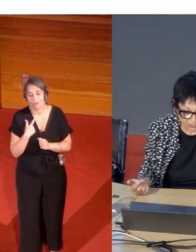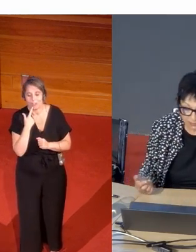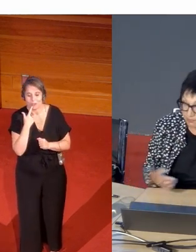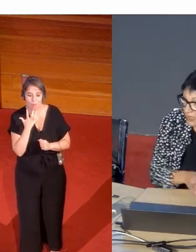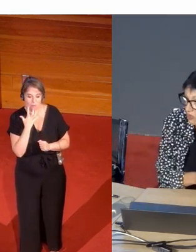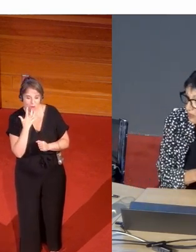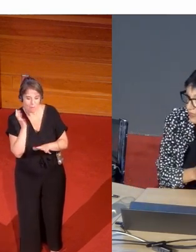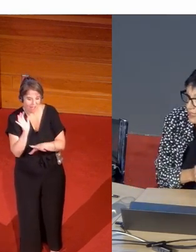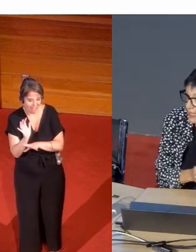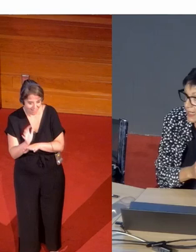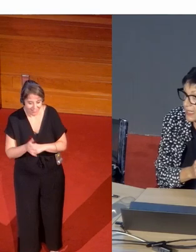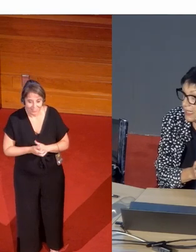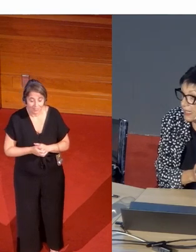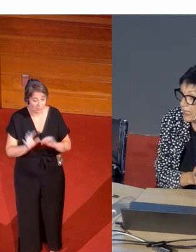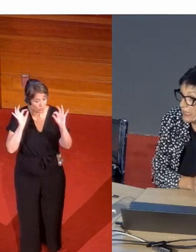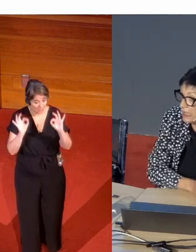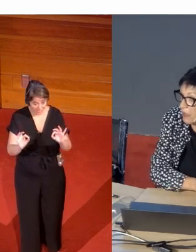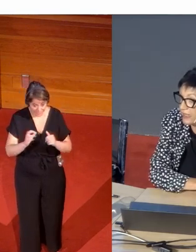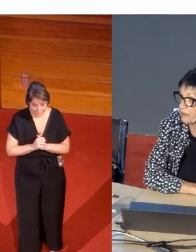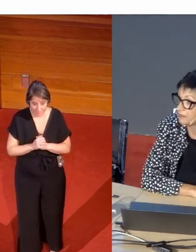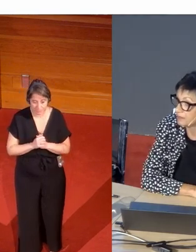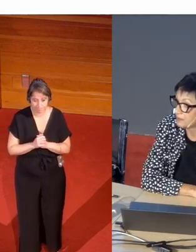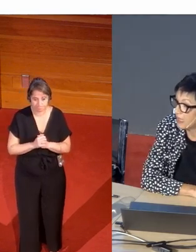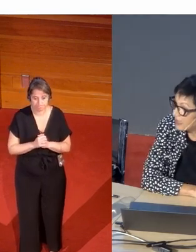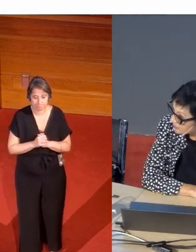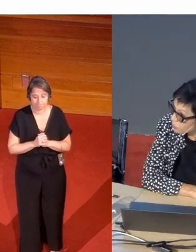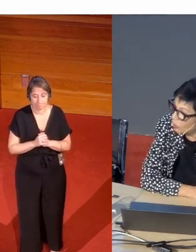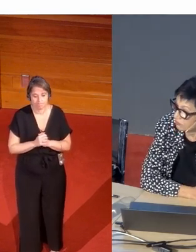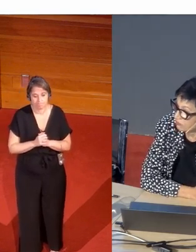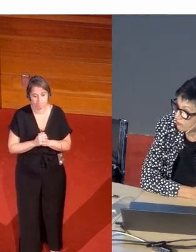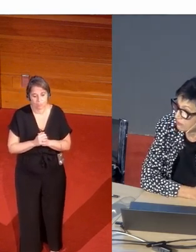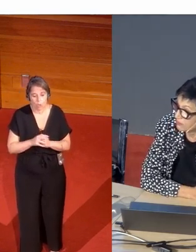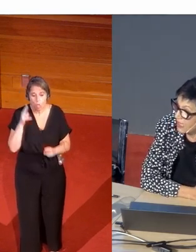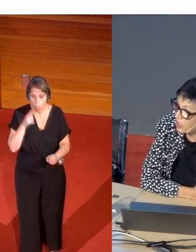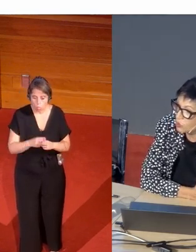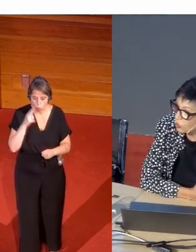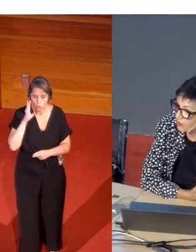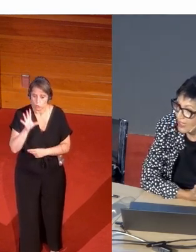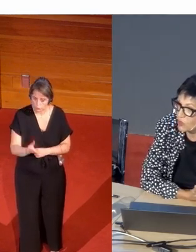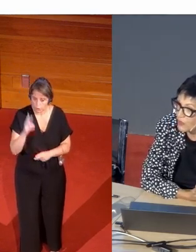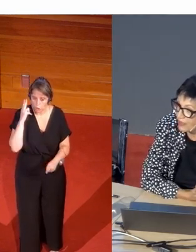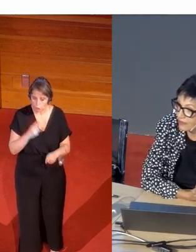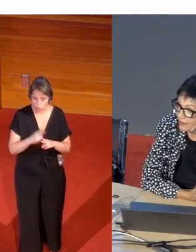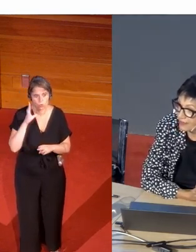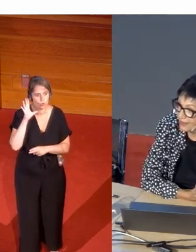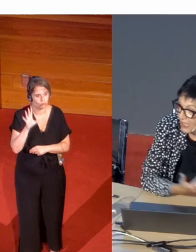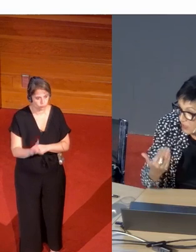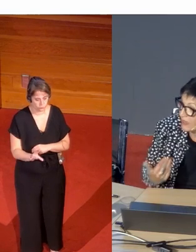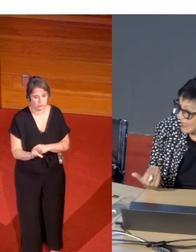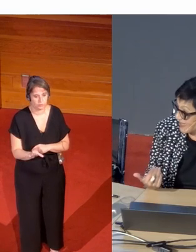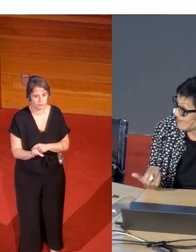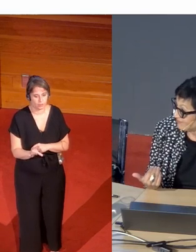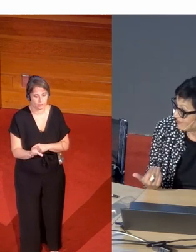chascarrillo pero es que es así y a ver es duro es duro asumir